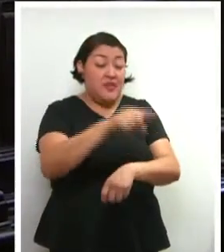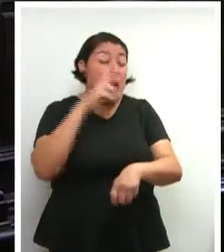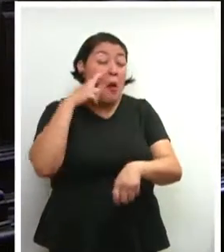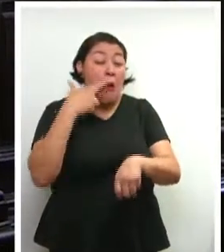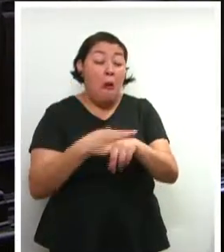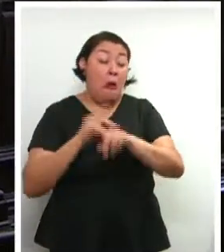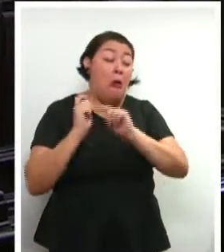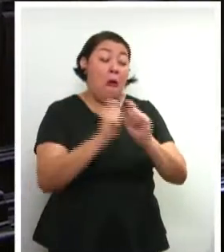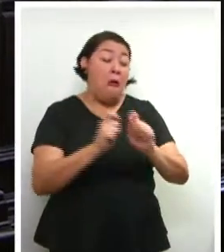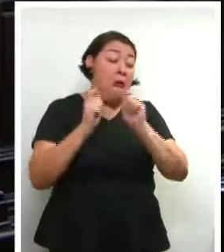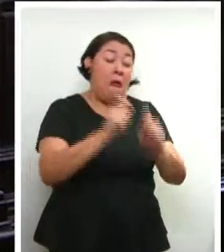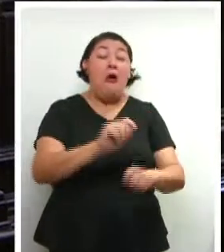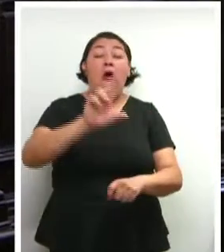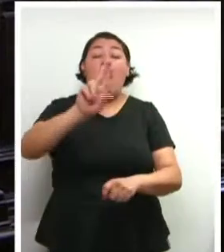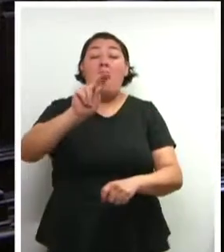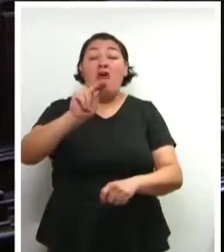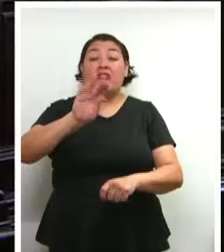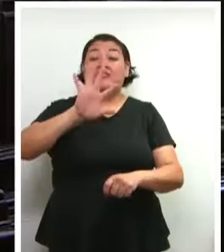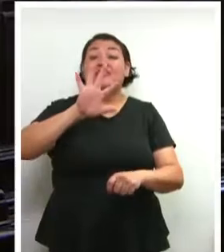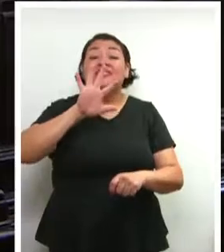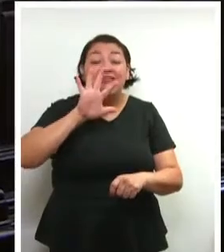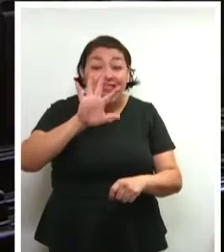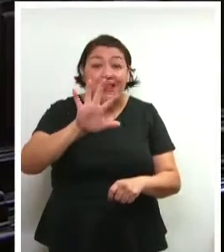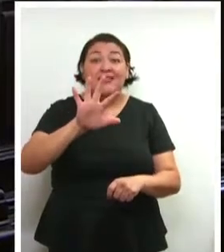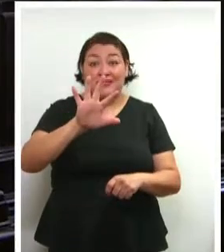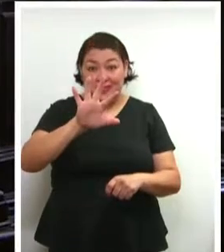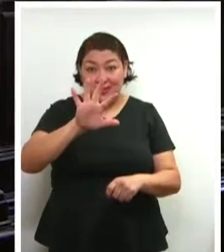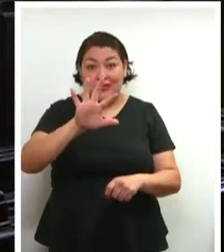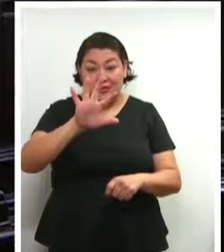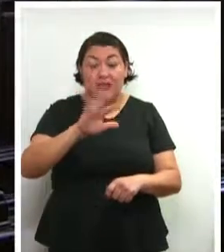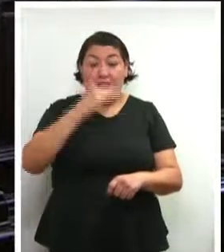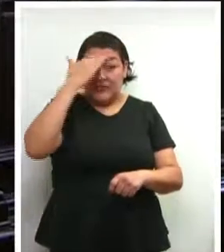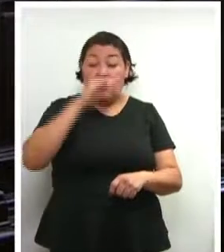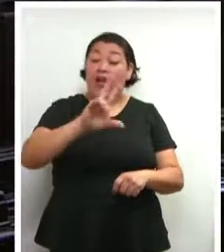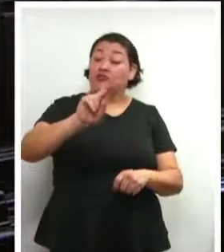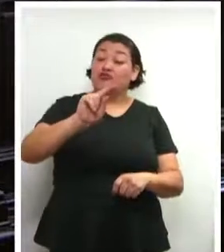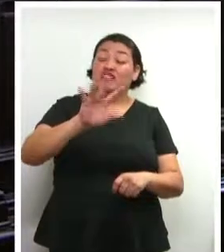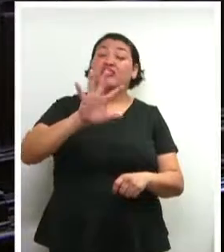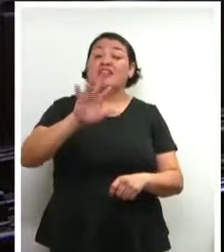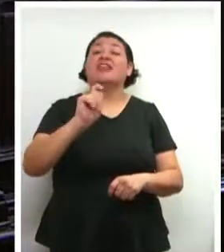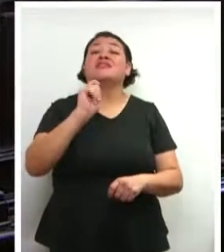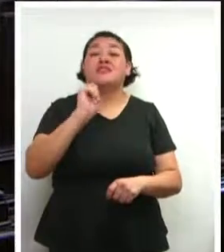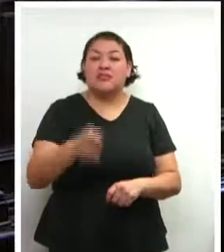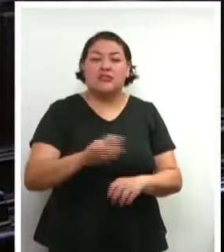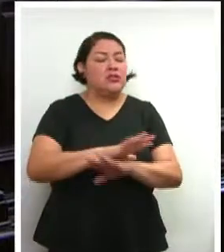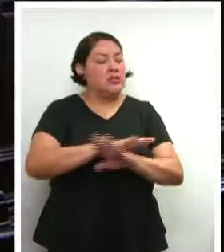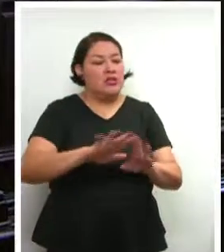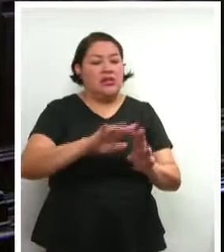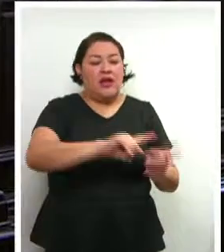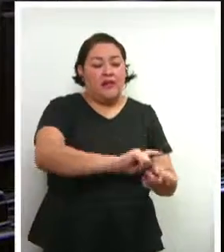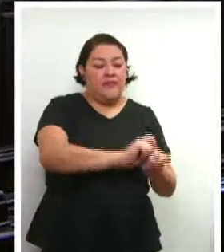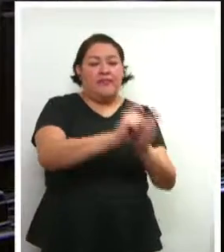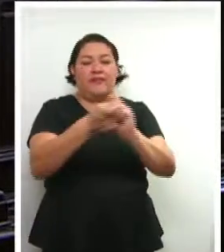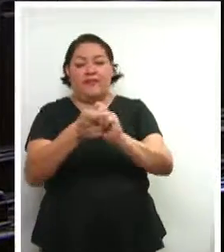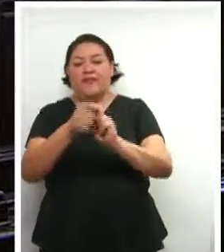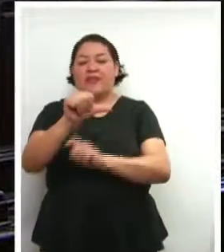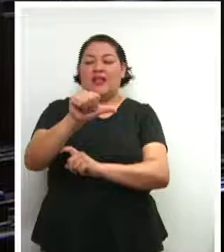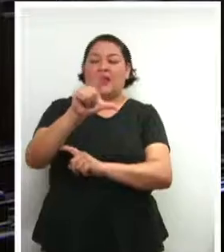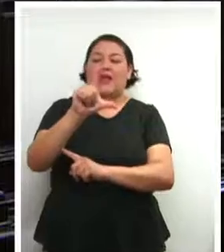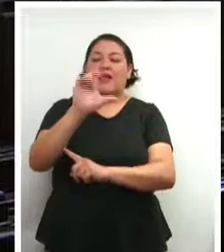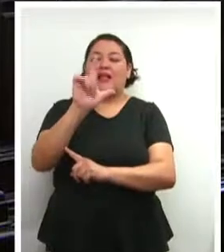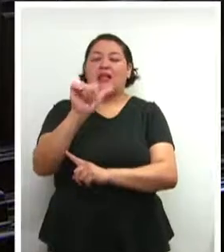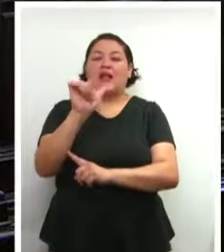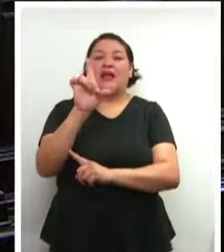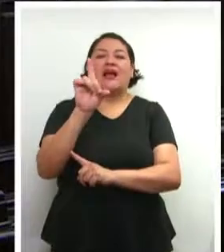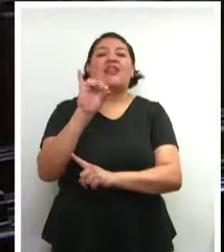de ese transitorio, esas 85 atribuciones corresponden, están asignadas ya a las alcaldías. Nos hubiera